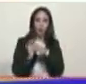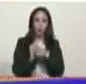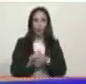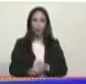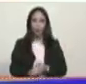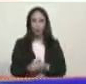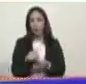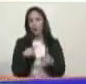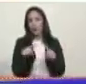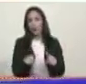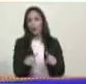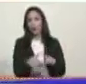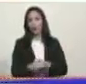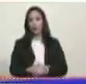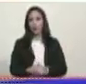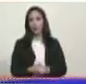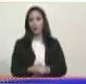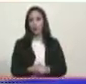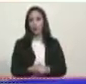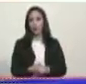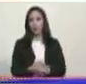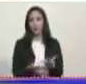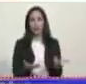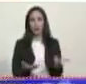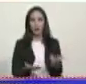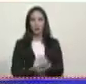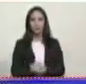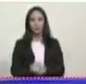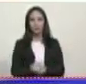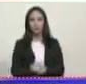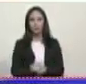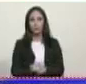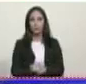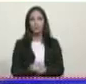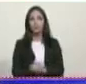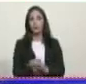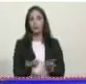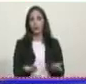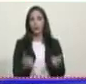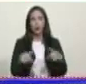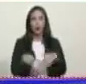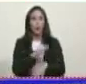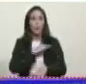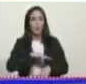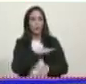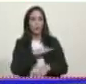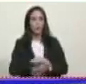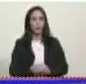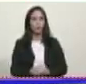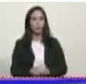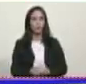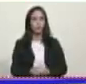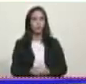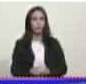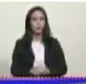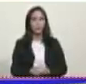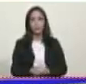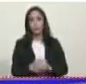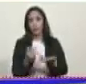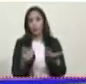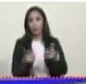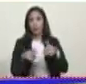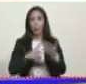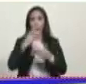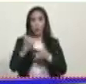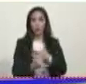el día de hoy de un barco en el marco del